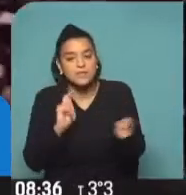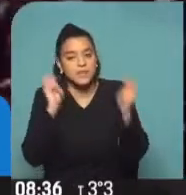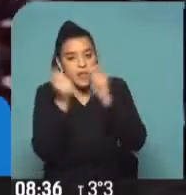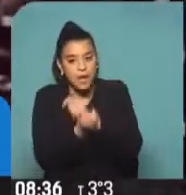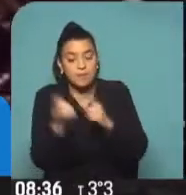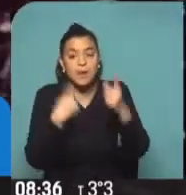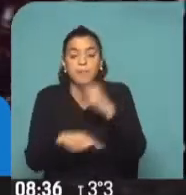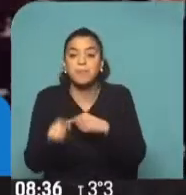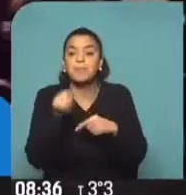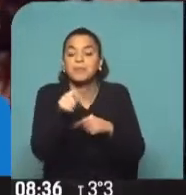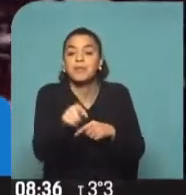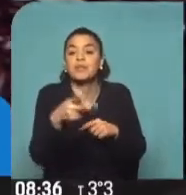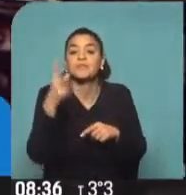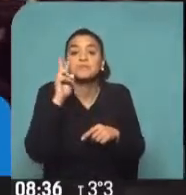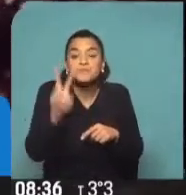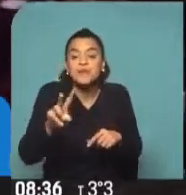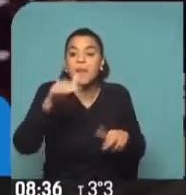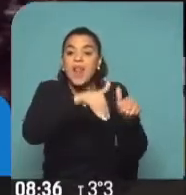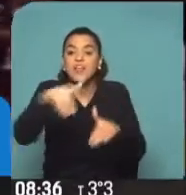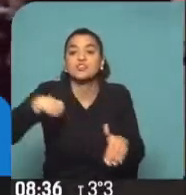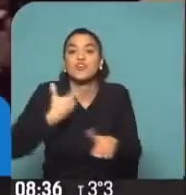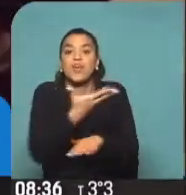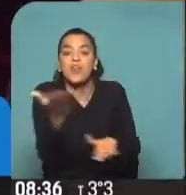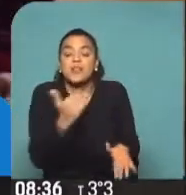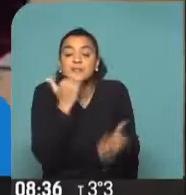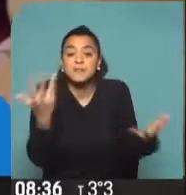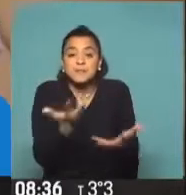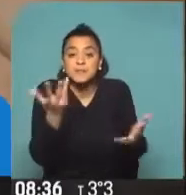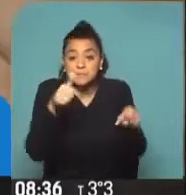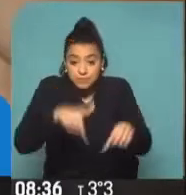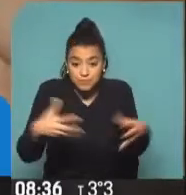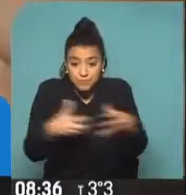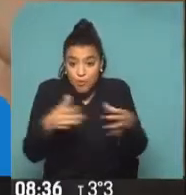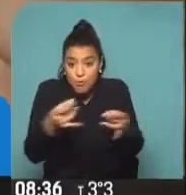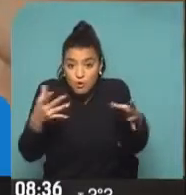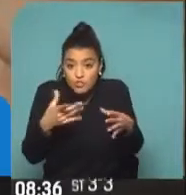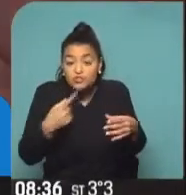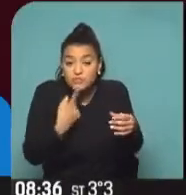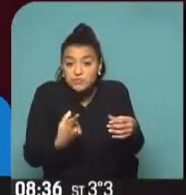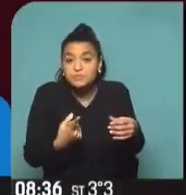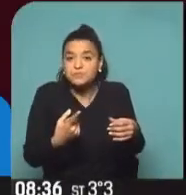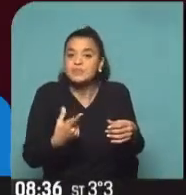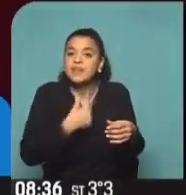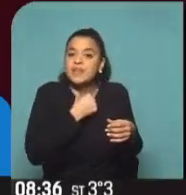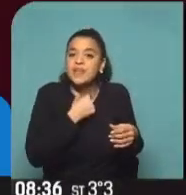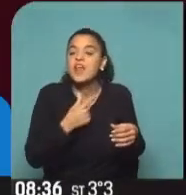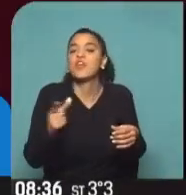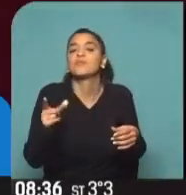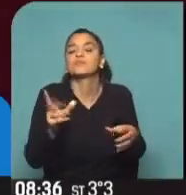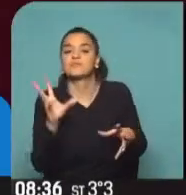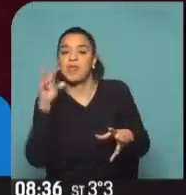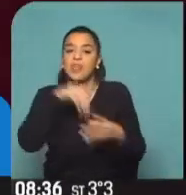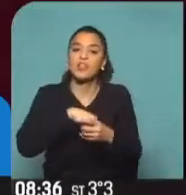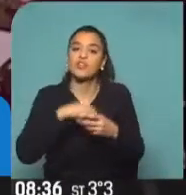tampoco está cristalizado con una elección general, y la oposición en este momento está tratando de no quedar involucrado